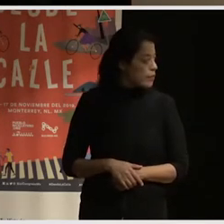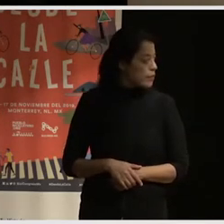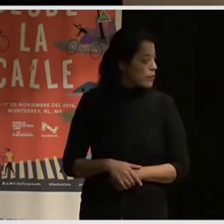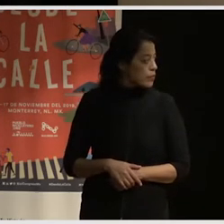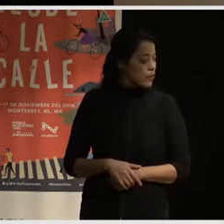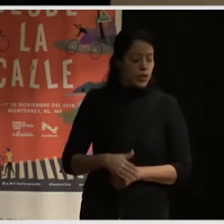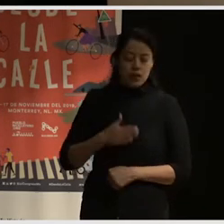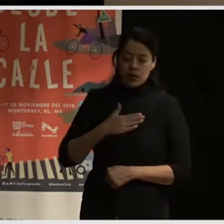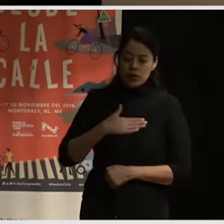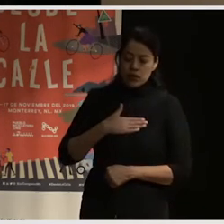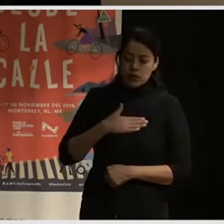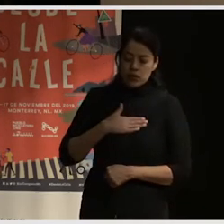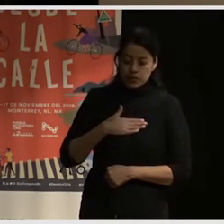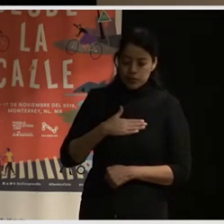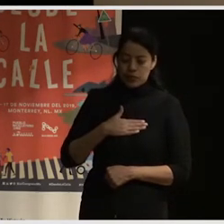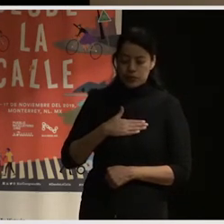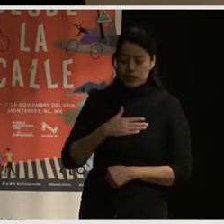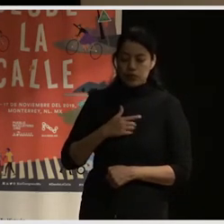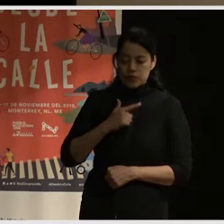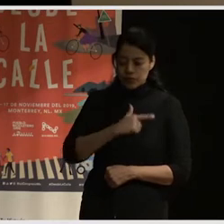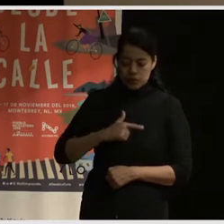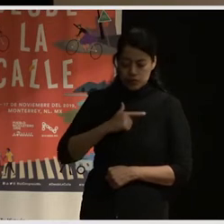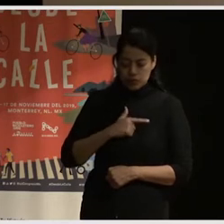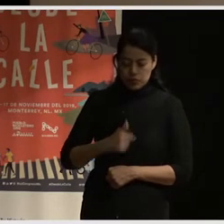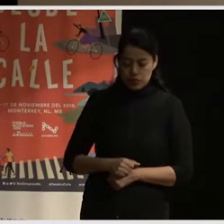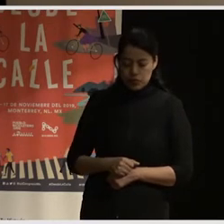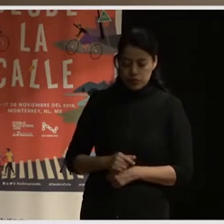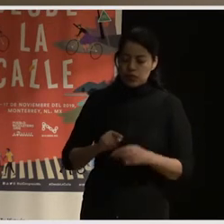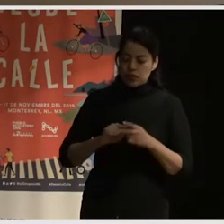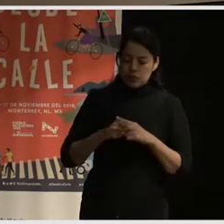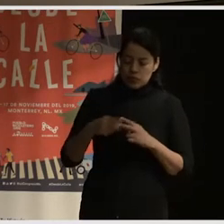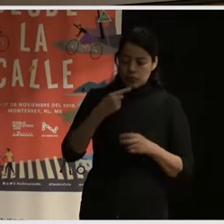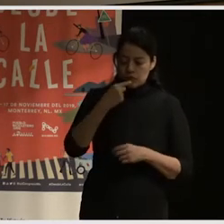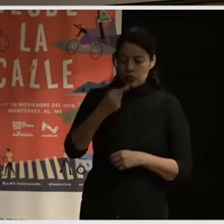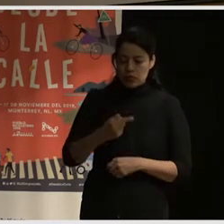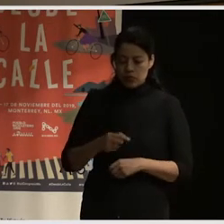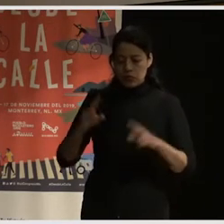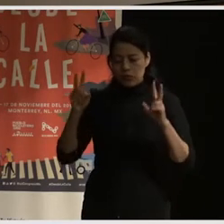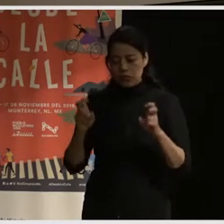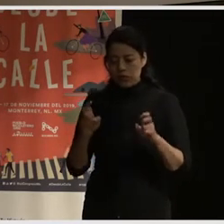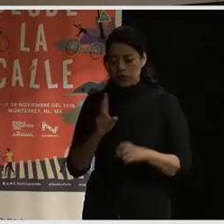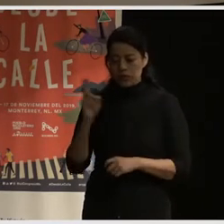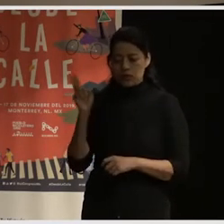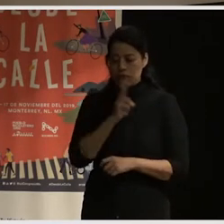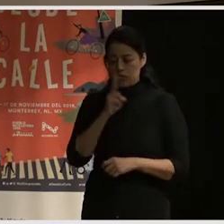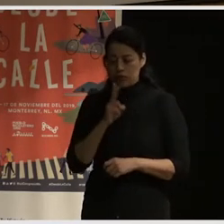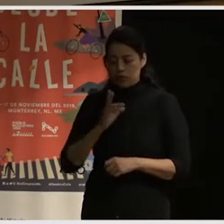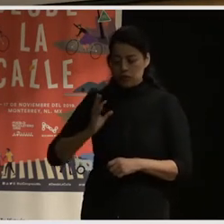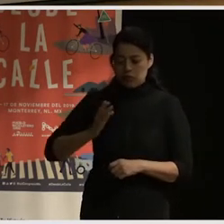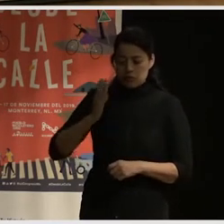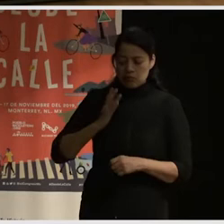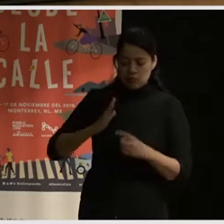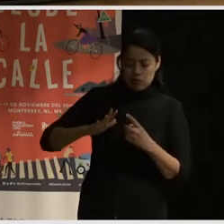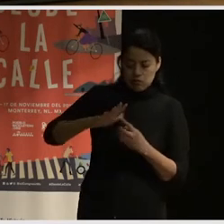bueno pues mucho gusto empezaré diciendo que el tema de la calidad del aire nos ha dado